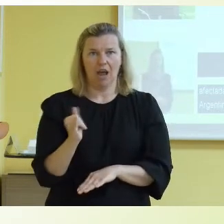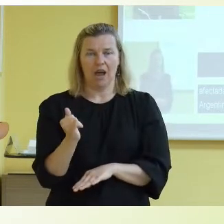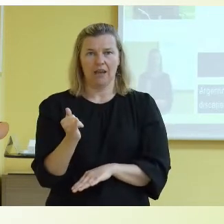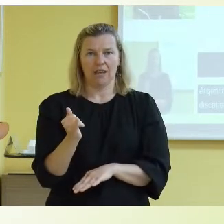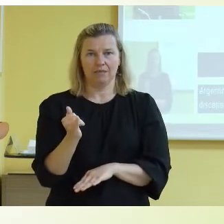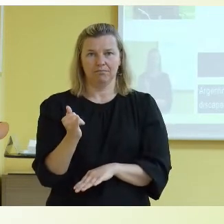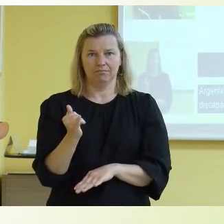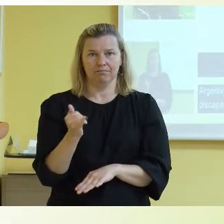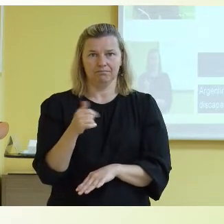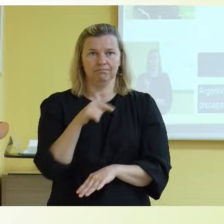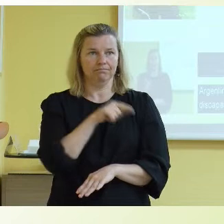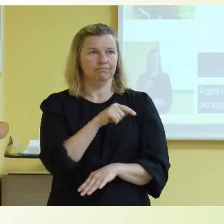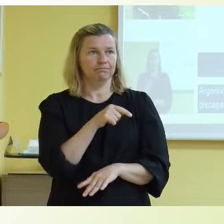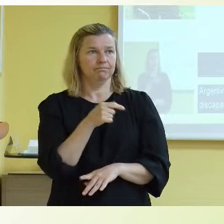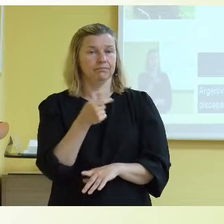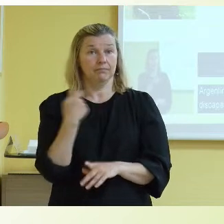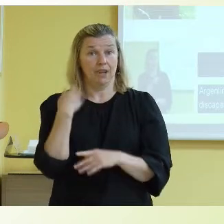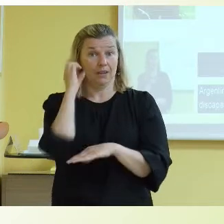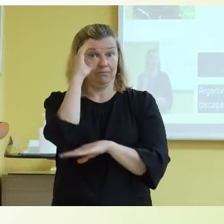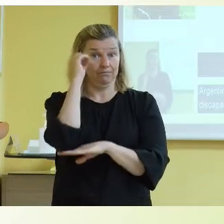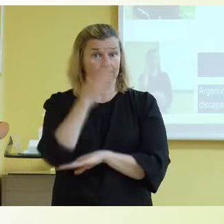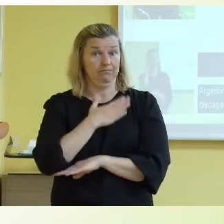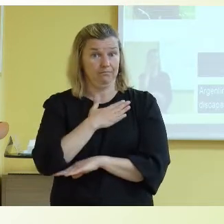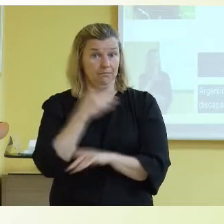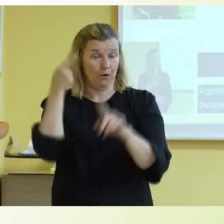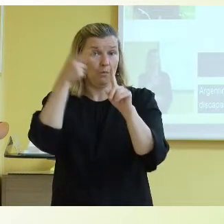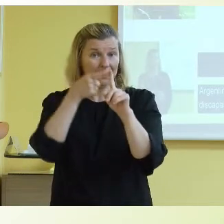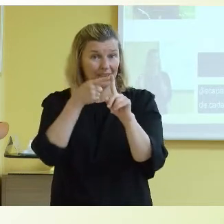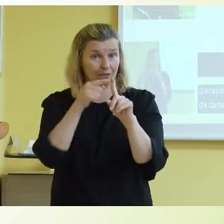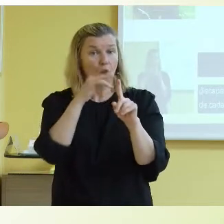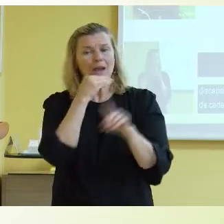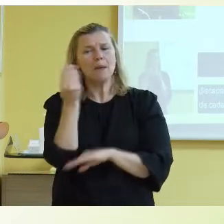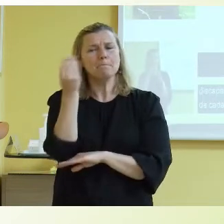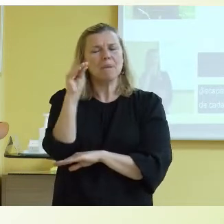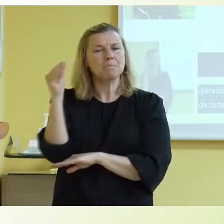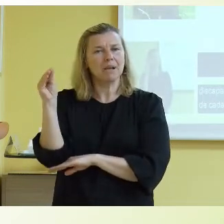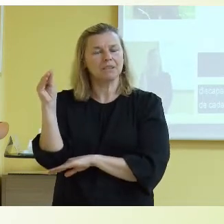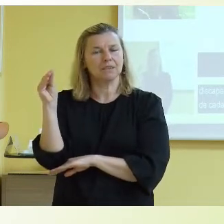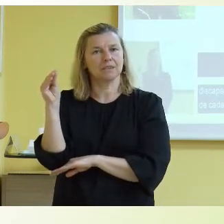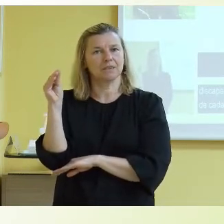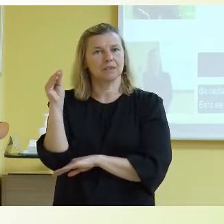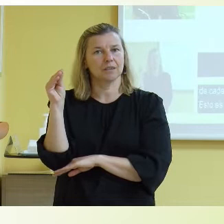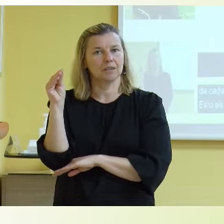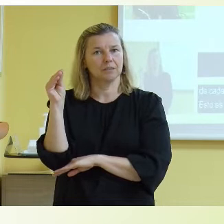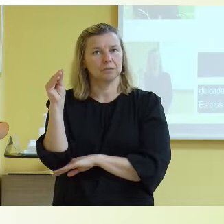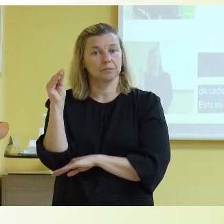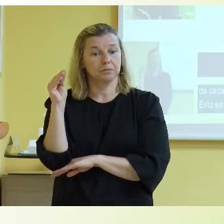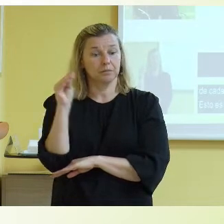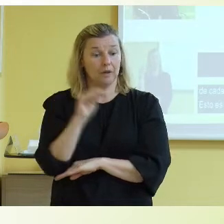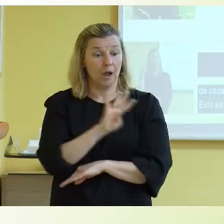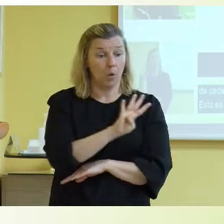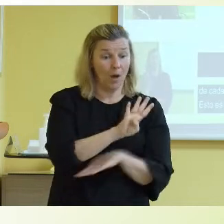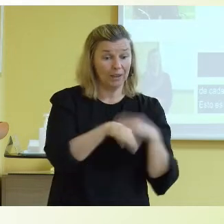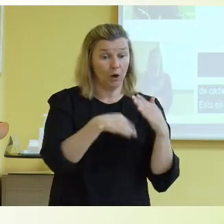lo que viene a decir aquí, y añade en alguno de los dos circulitos que hay que entre 4 y 10